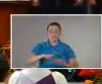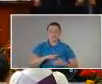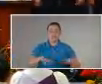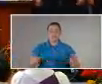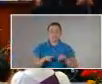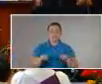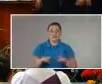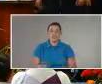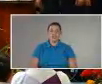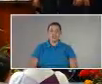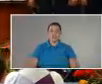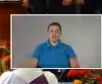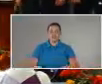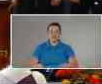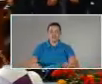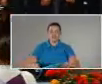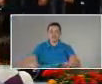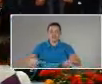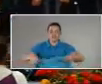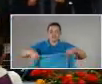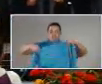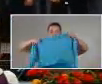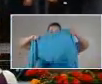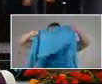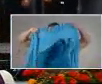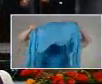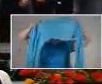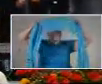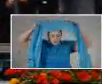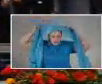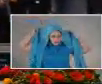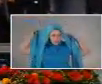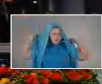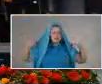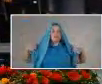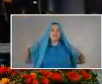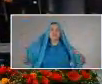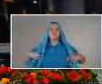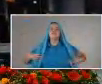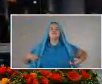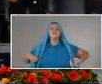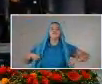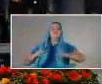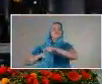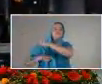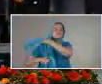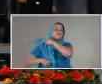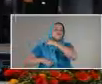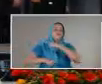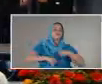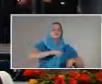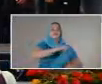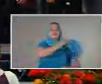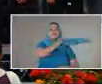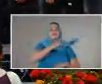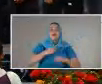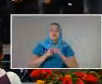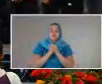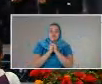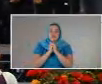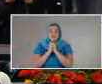Amén. Así que vamos a pedirle al Señor y también a pedir por nuestro apóstol y por